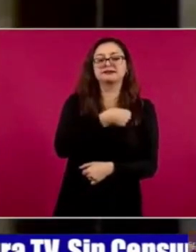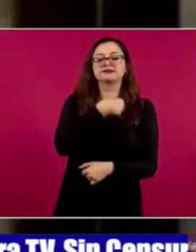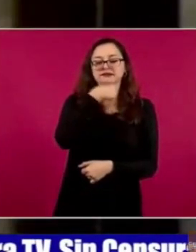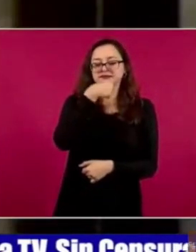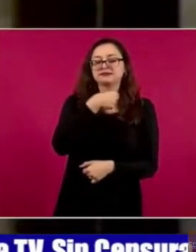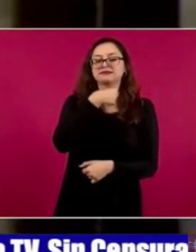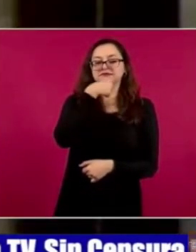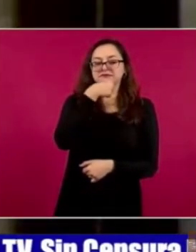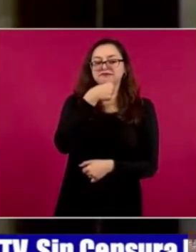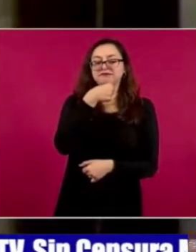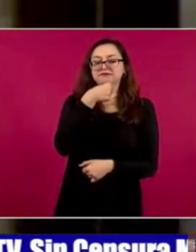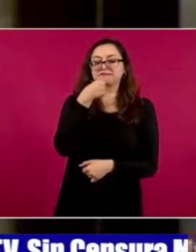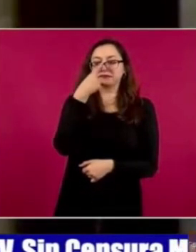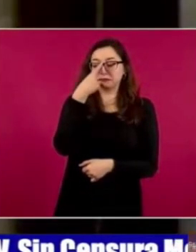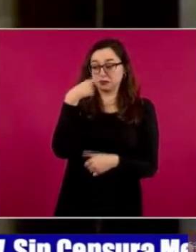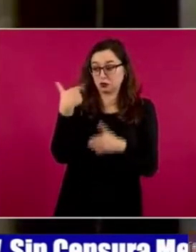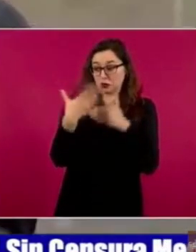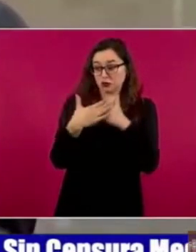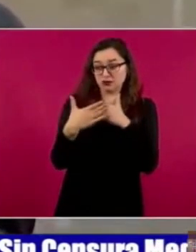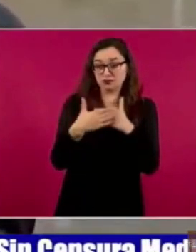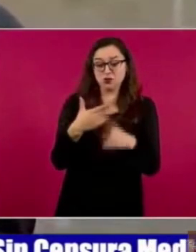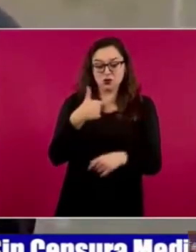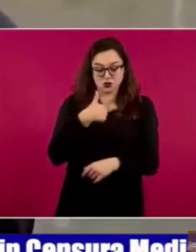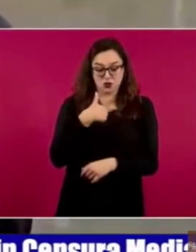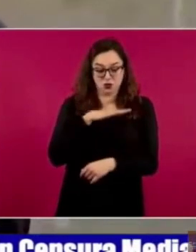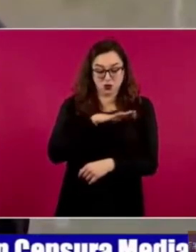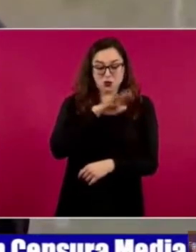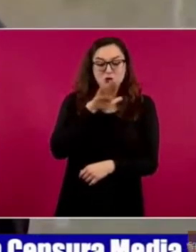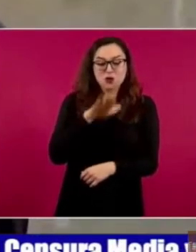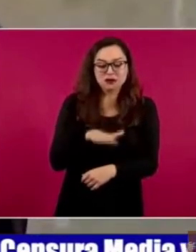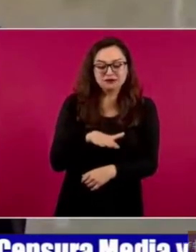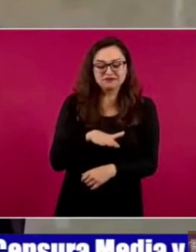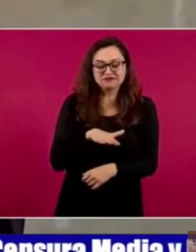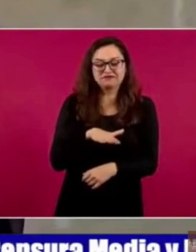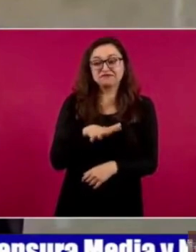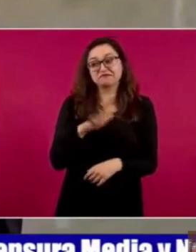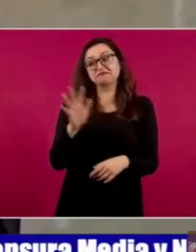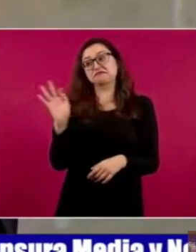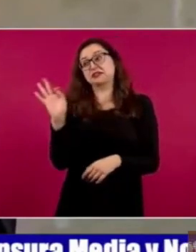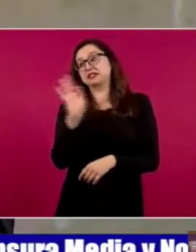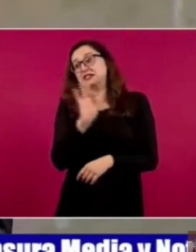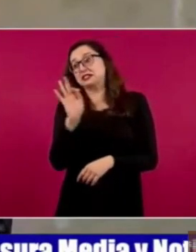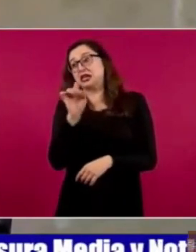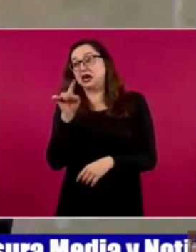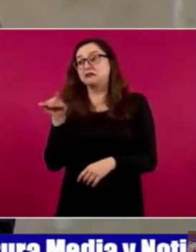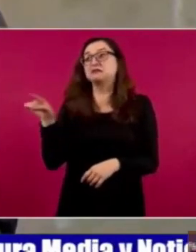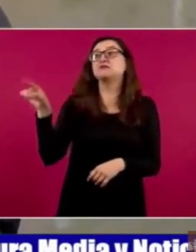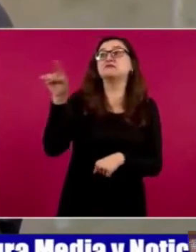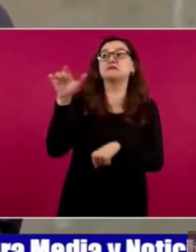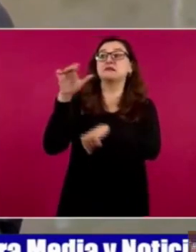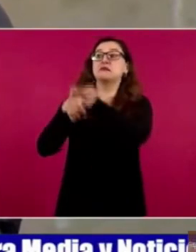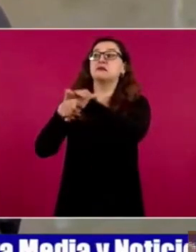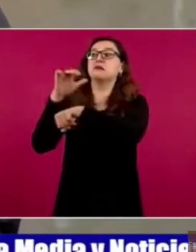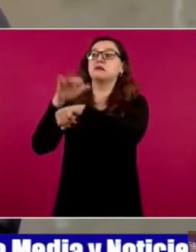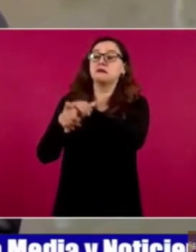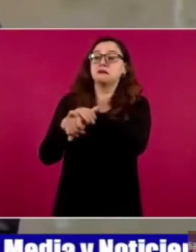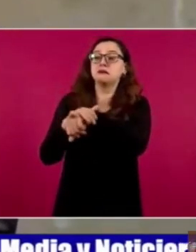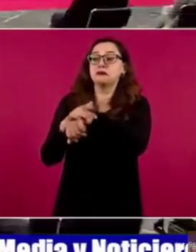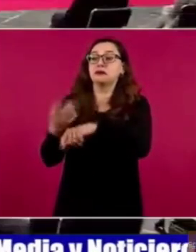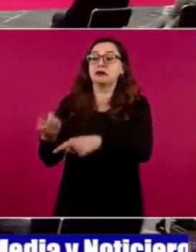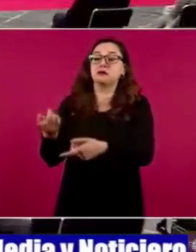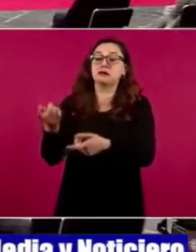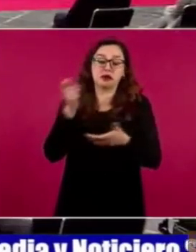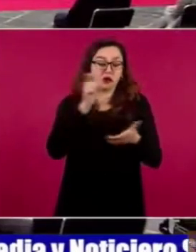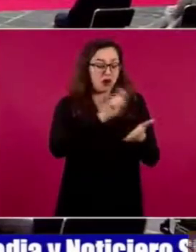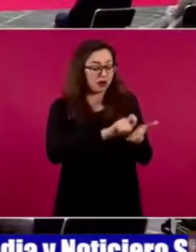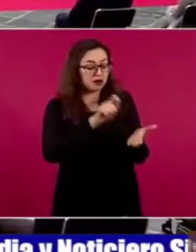pero cuando muera, mis amigos quizá escriban en mi tumba: aquí yace